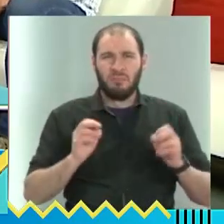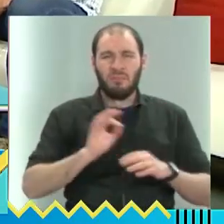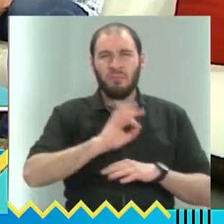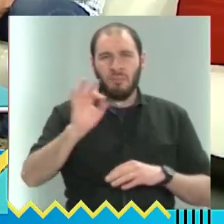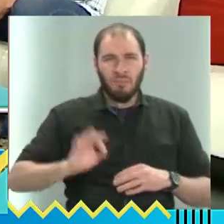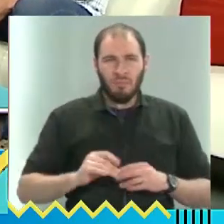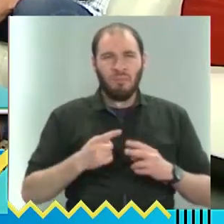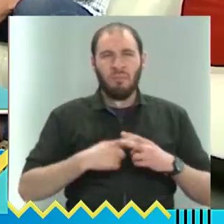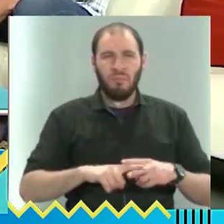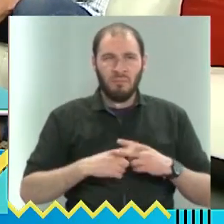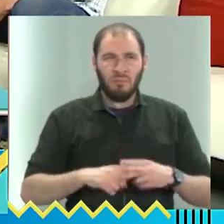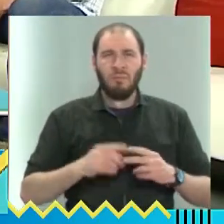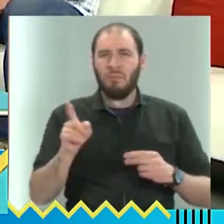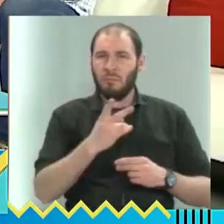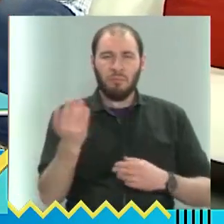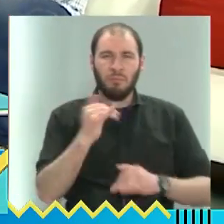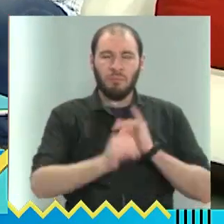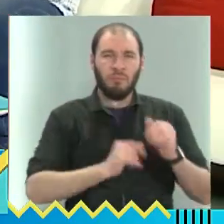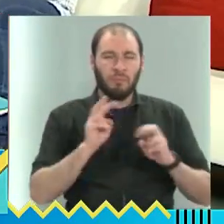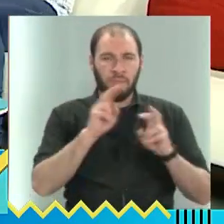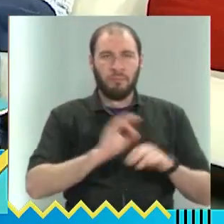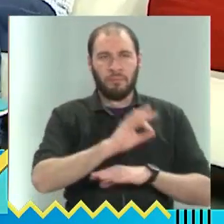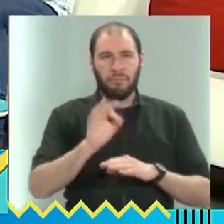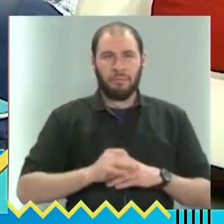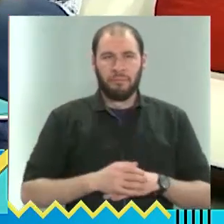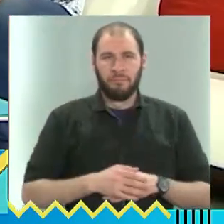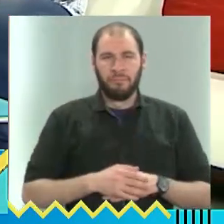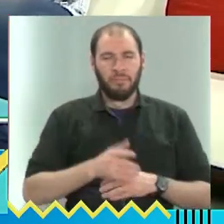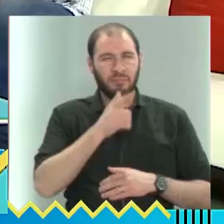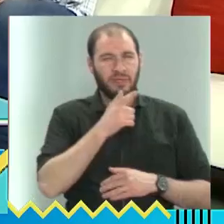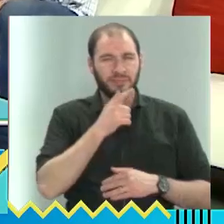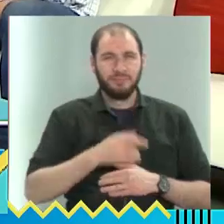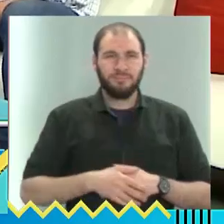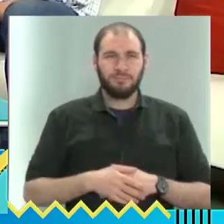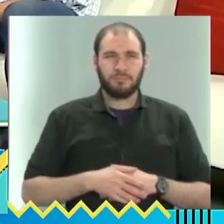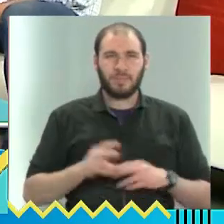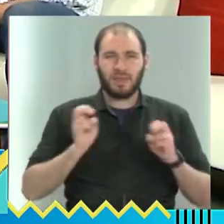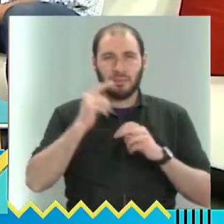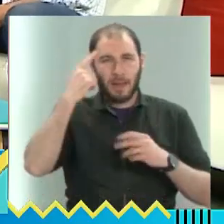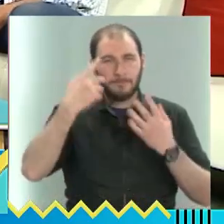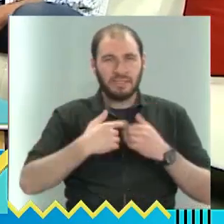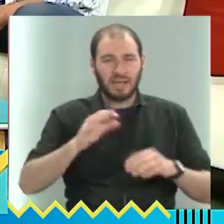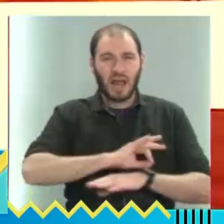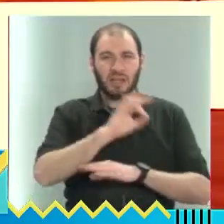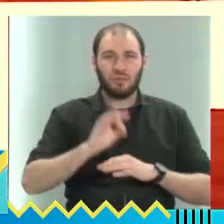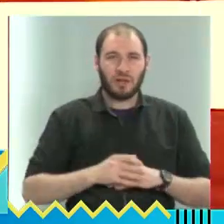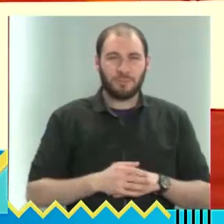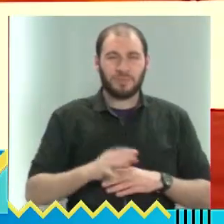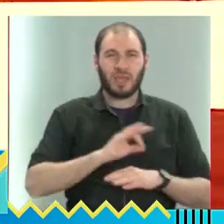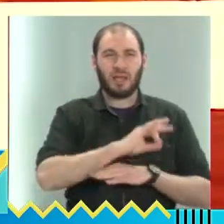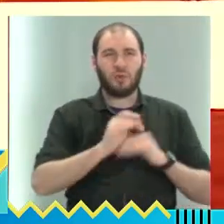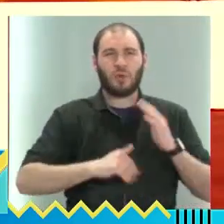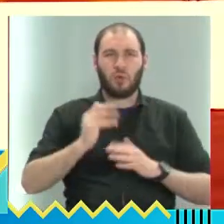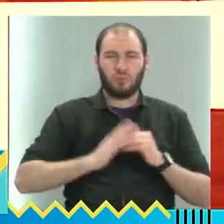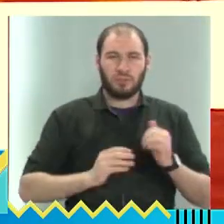arte, ¿no? Y la técnica, ¿cómo lo explican el tema de la arquitectura? Mirá, yo creo que el tema de pensar la arquitectura y la arquitectura